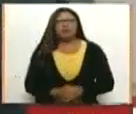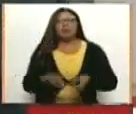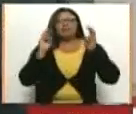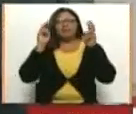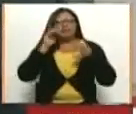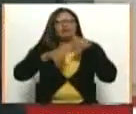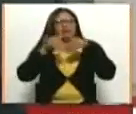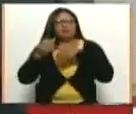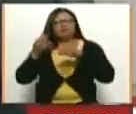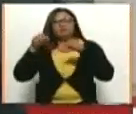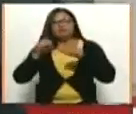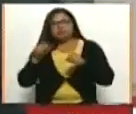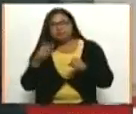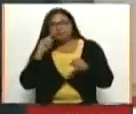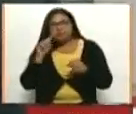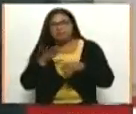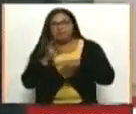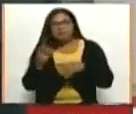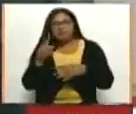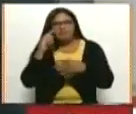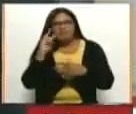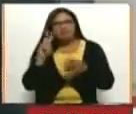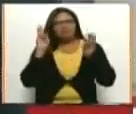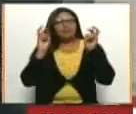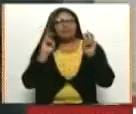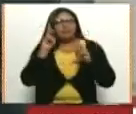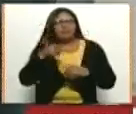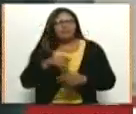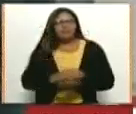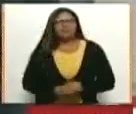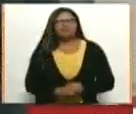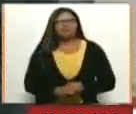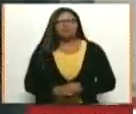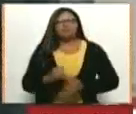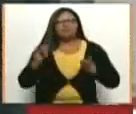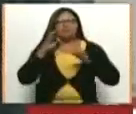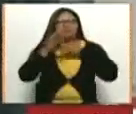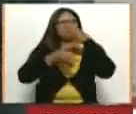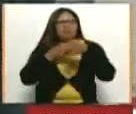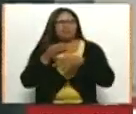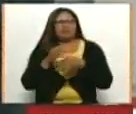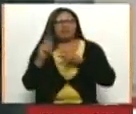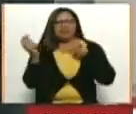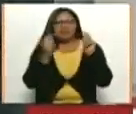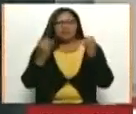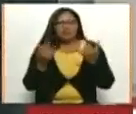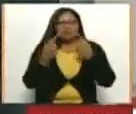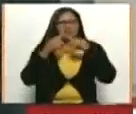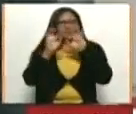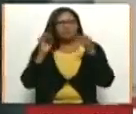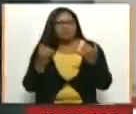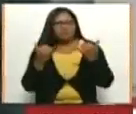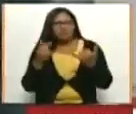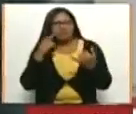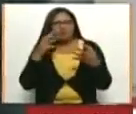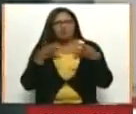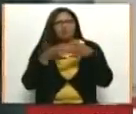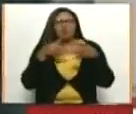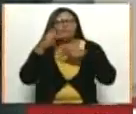elecciones sí debería ser un tema que se hable ya en el diálogo entre los diferentes partidos políticos, entre